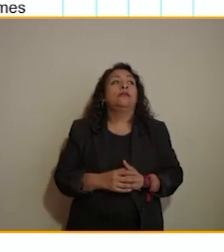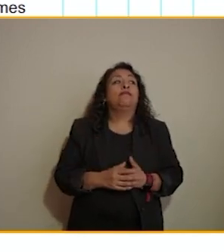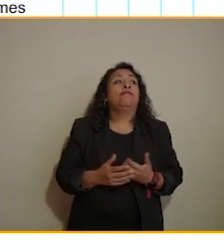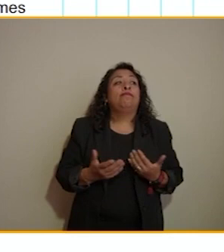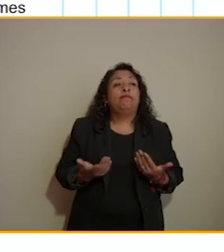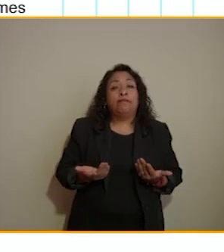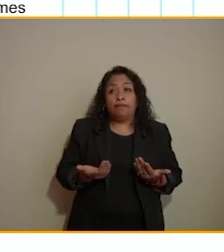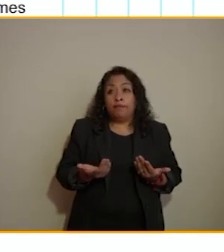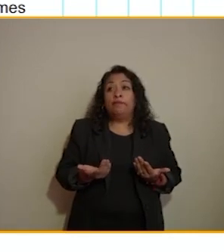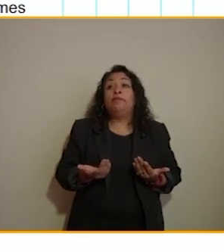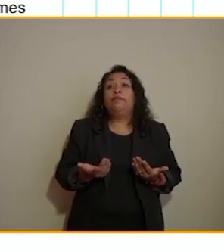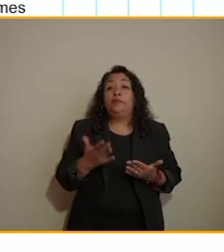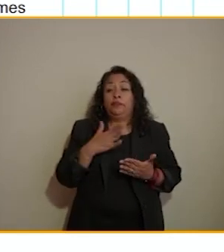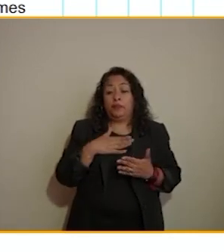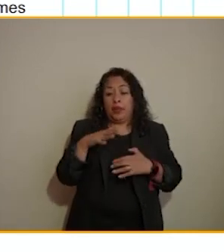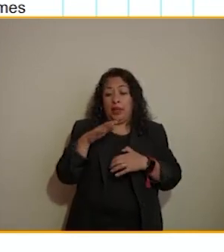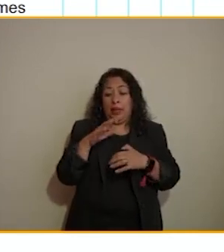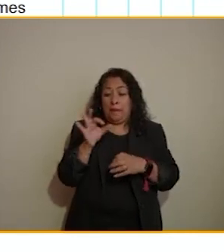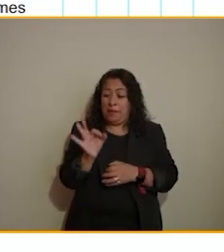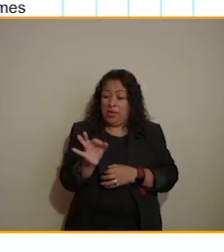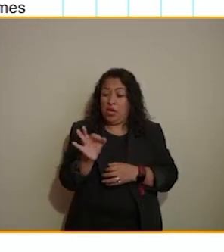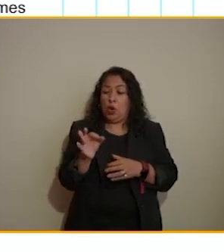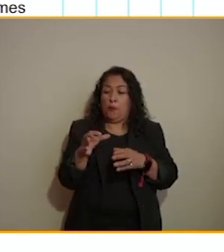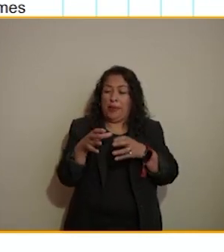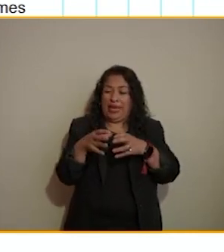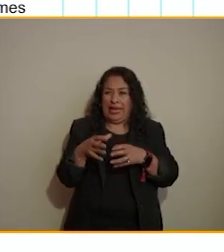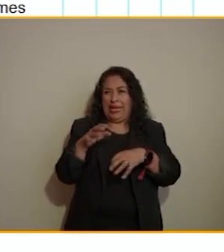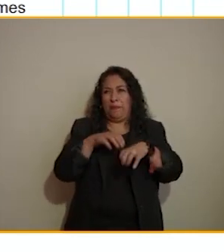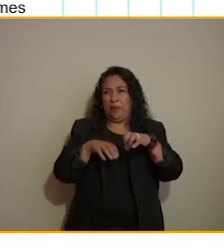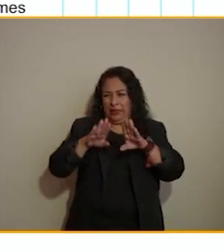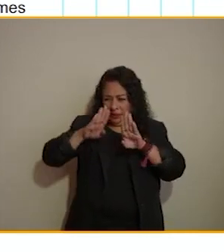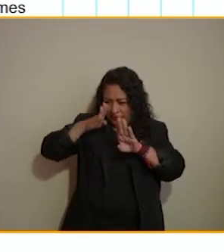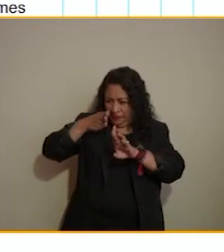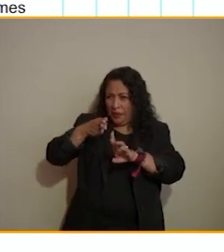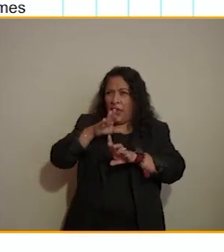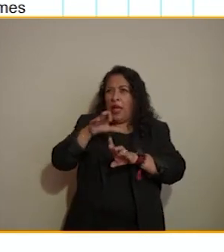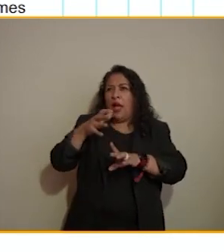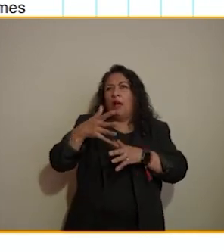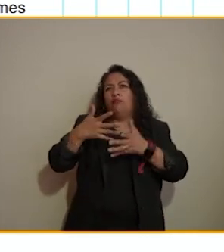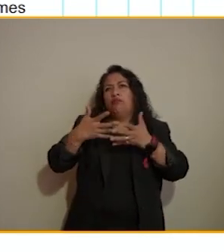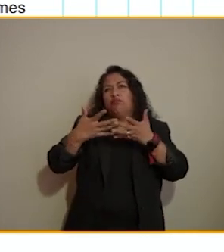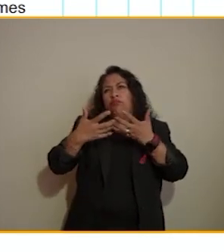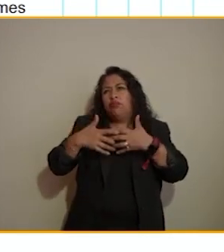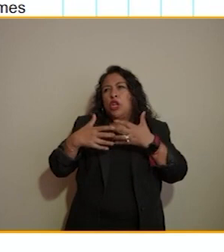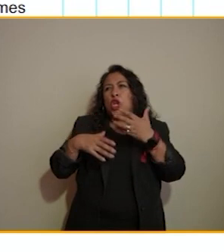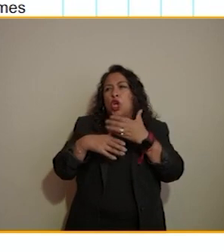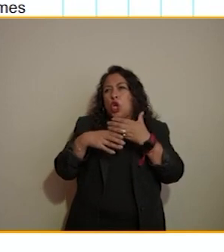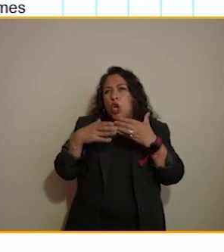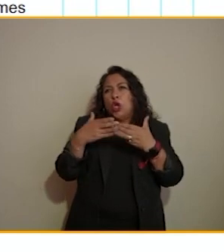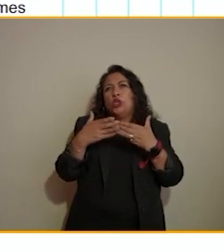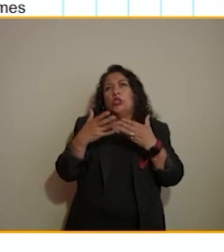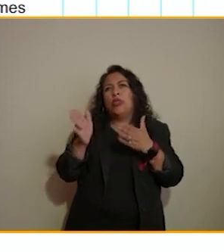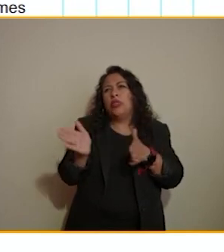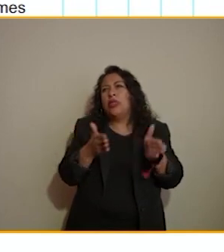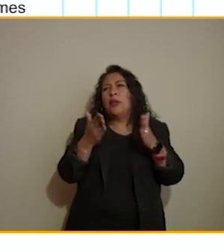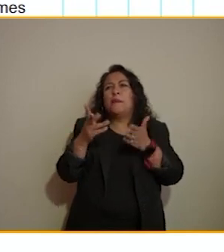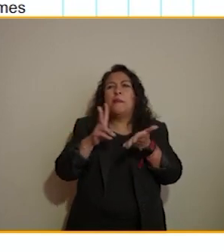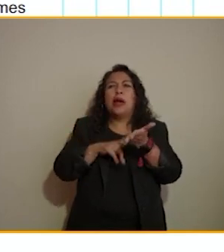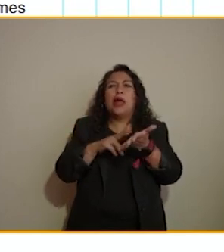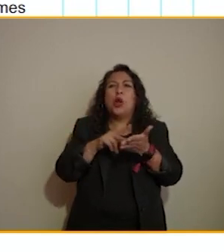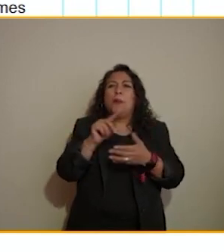decir que nuestras micro y pequeñas empresas están mucho más concentradas en producir productos en serie de bajo